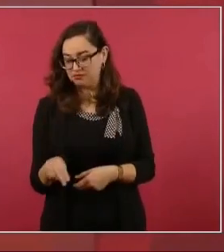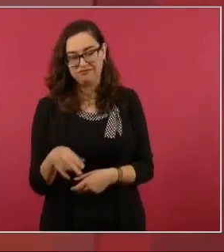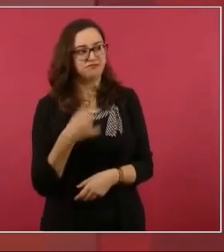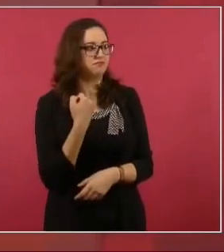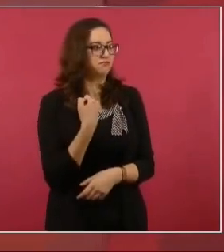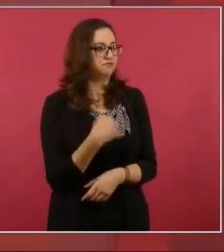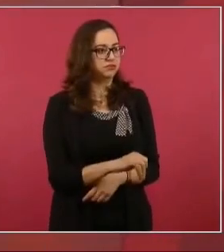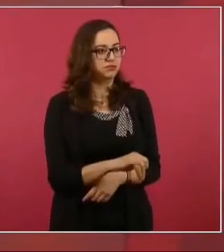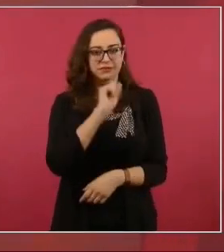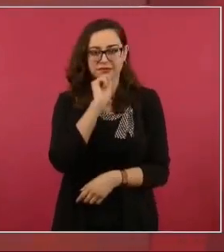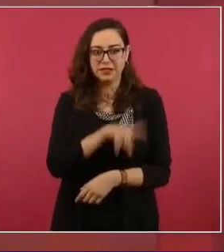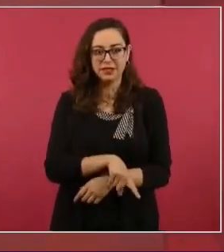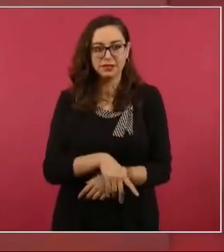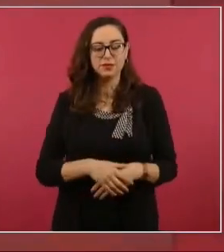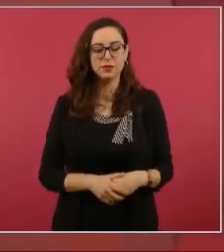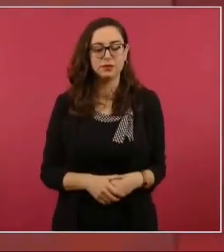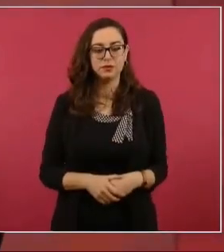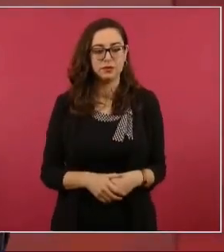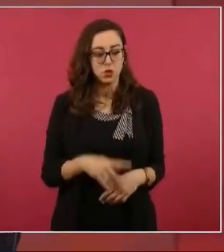Entonces,